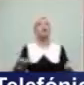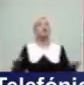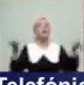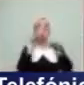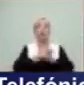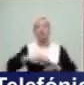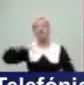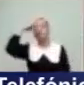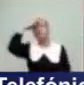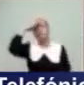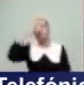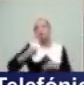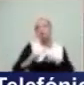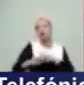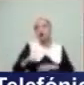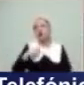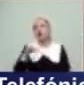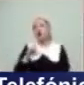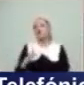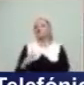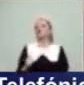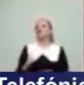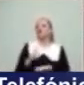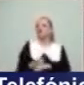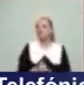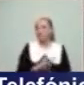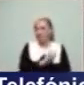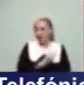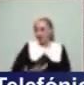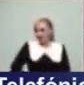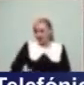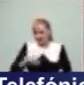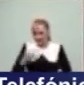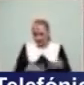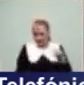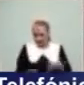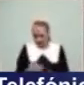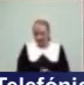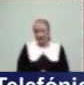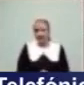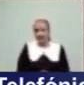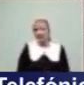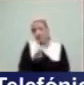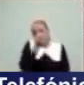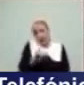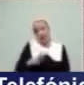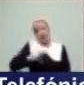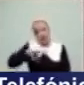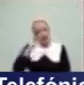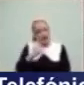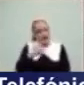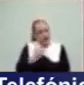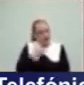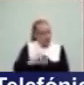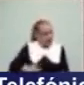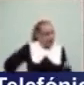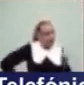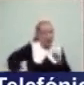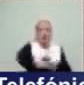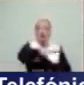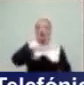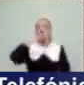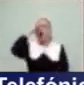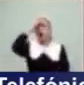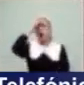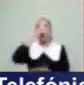referirme a nadie en lo particular, simplemente lo que dije, lo que digo ahora es lo mismo que manifesté ayer. Puede haber